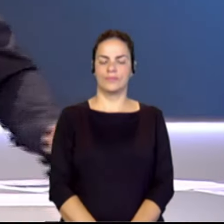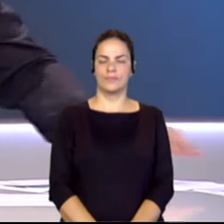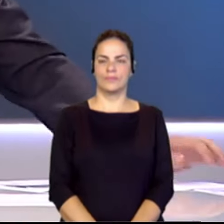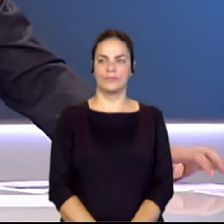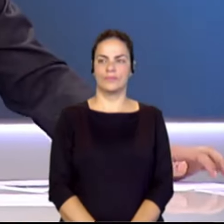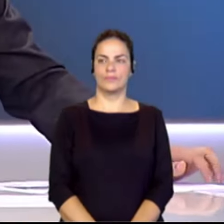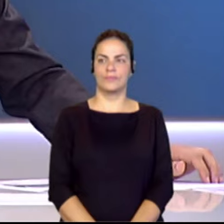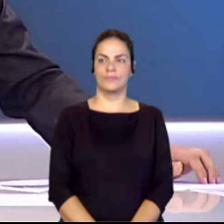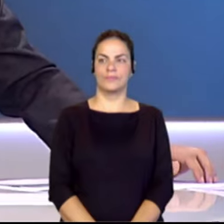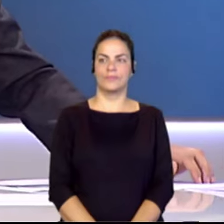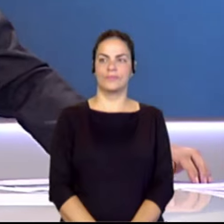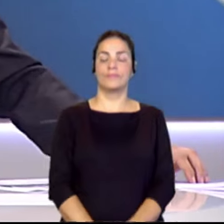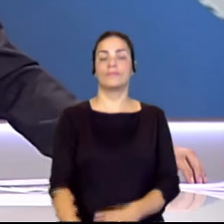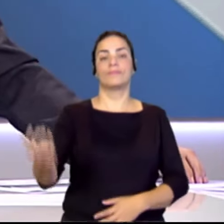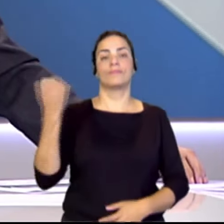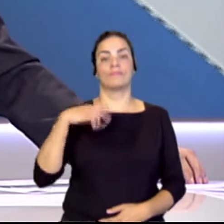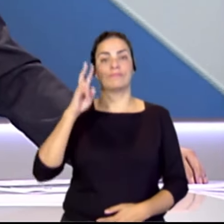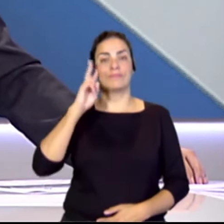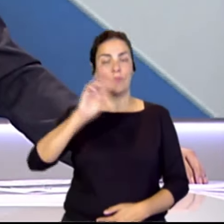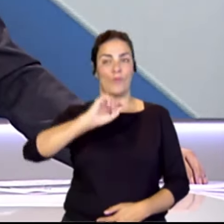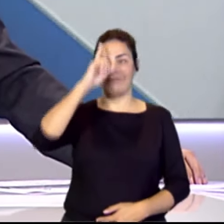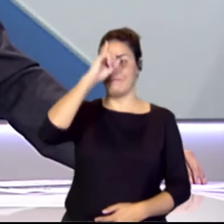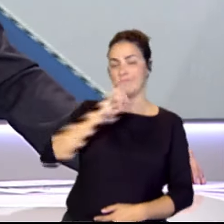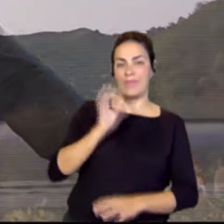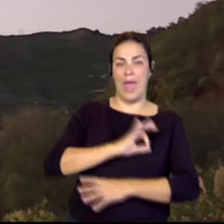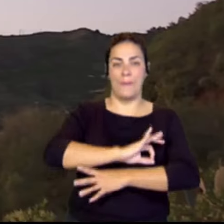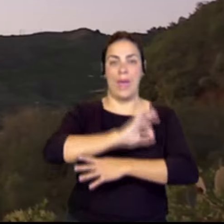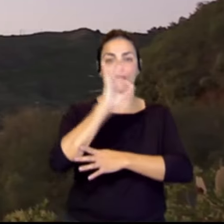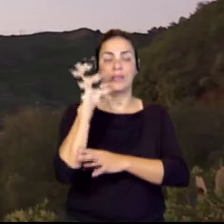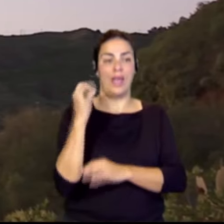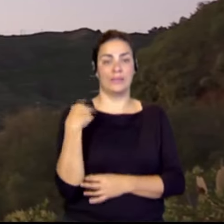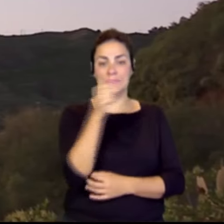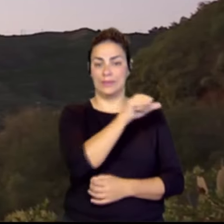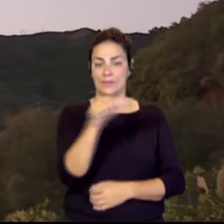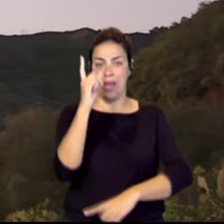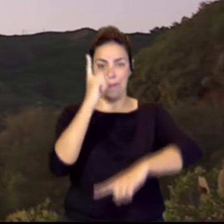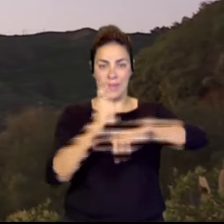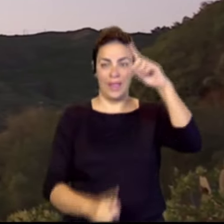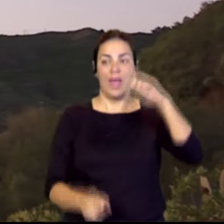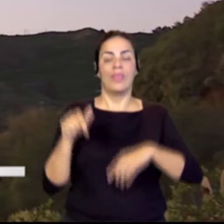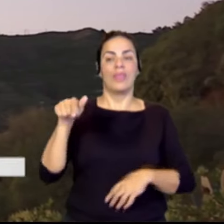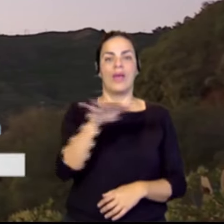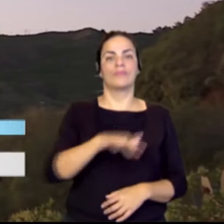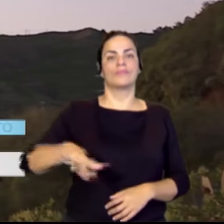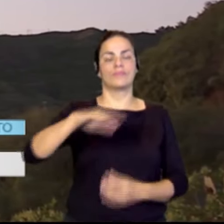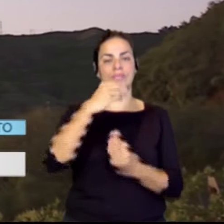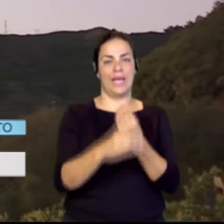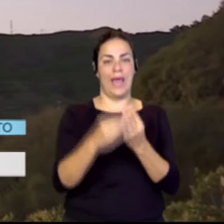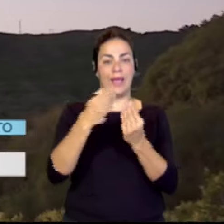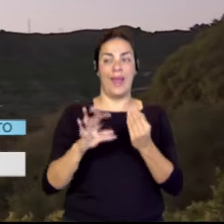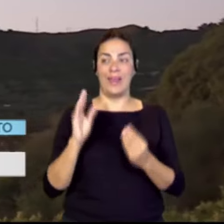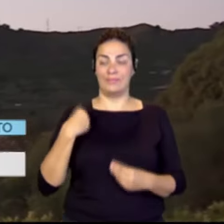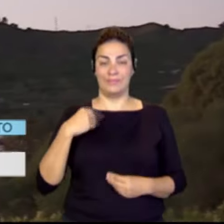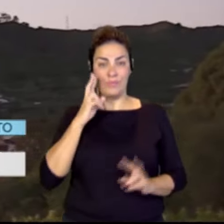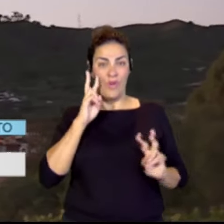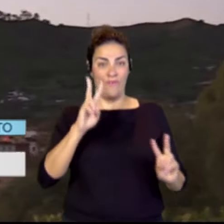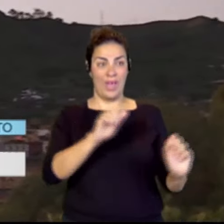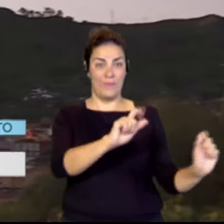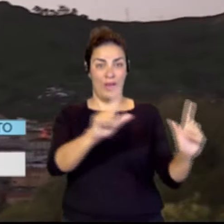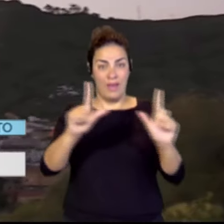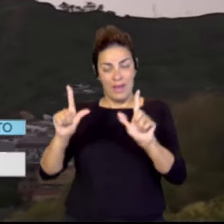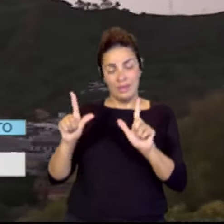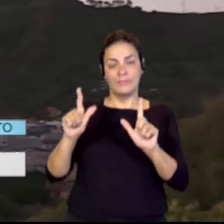vamos ya con otra estampa de este Amanecer de este Ecuador de la semana nos situamos en la isla de Gran canaria y esto que vemos en primer plano es